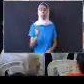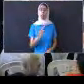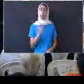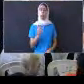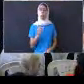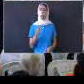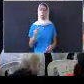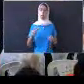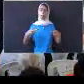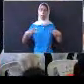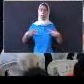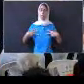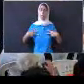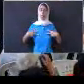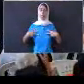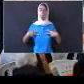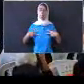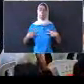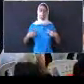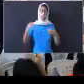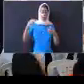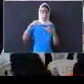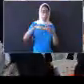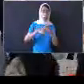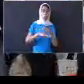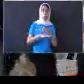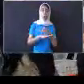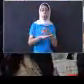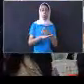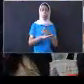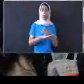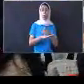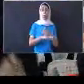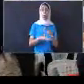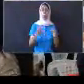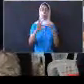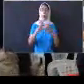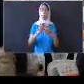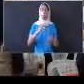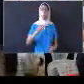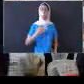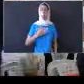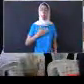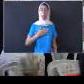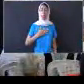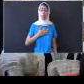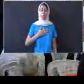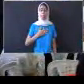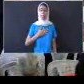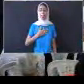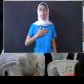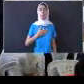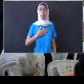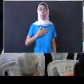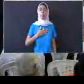lo que hay dentro de ti